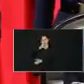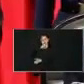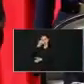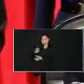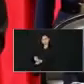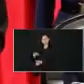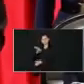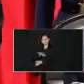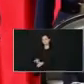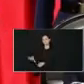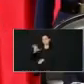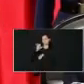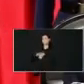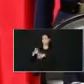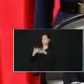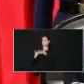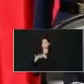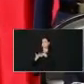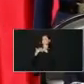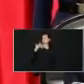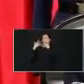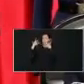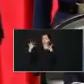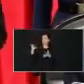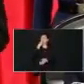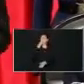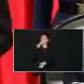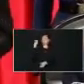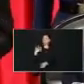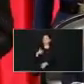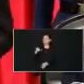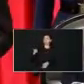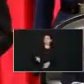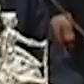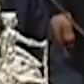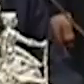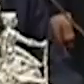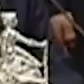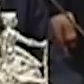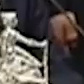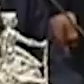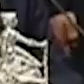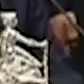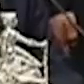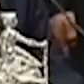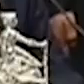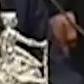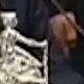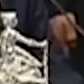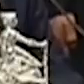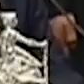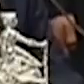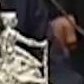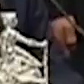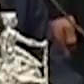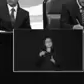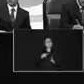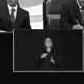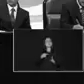los espacios más grandes e interesantes del mundo para el arte y la cultura.